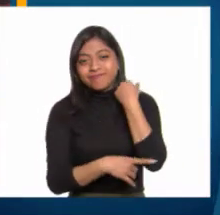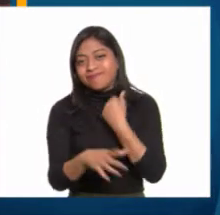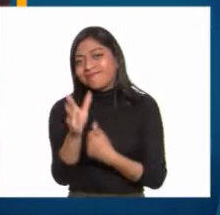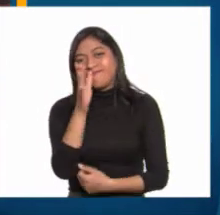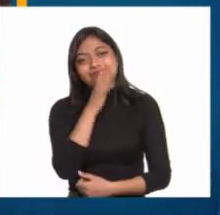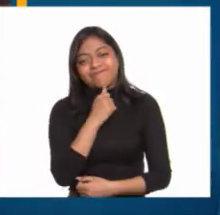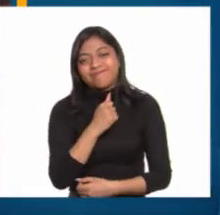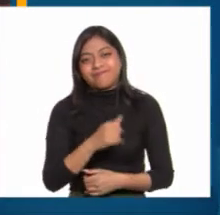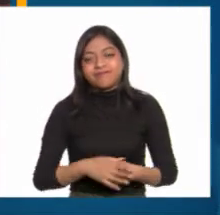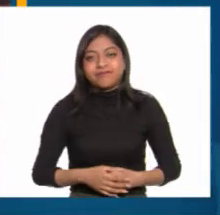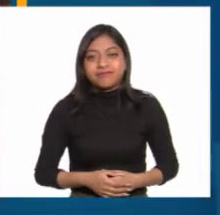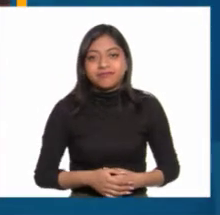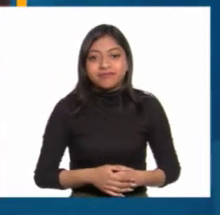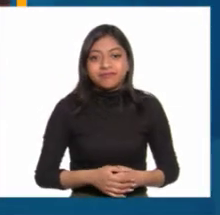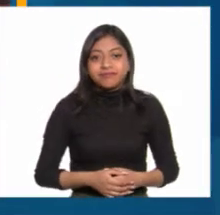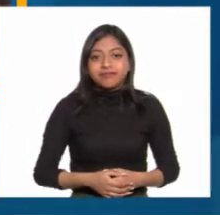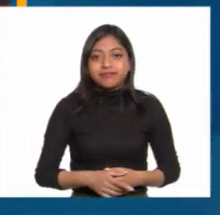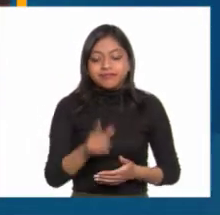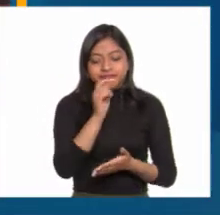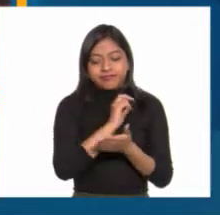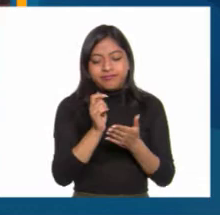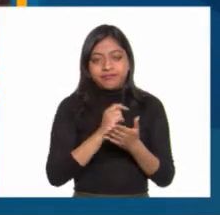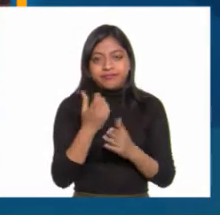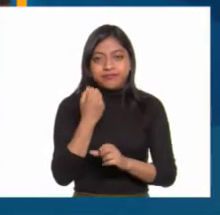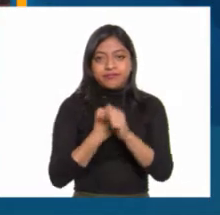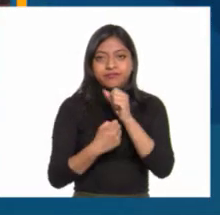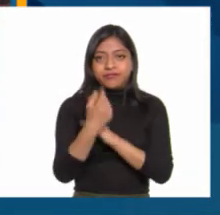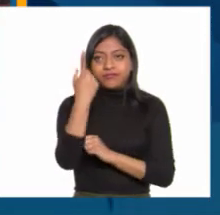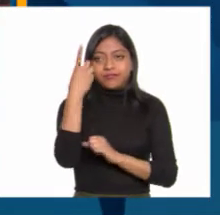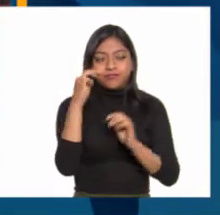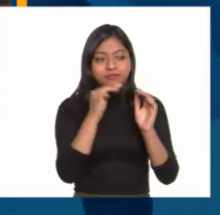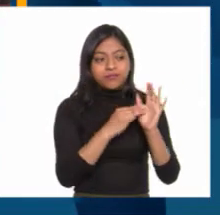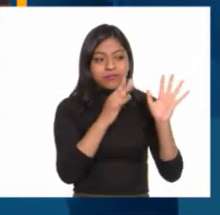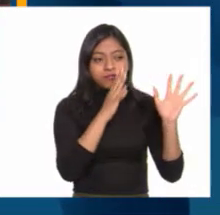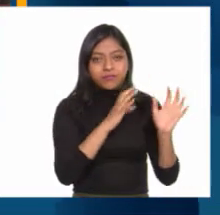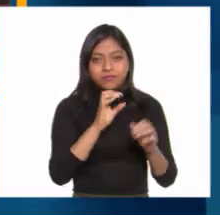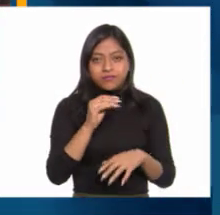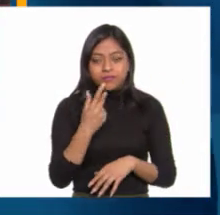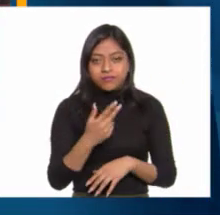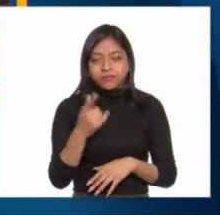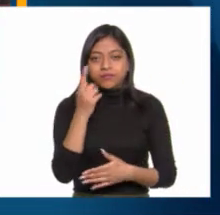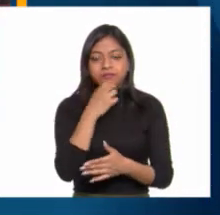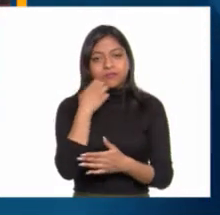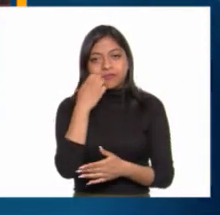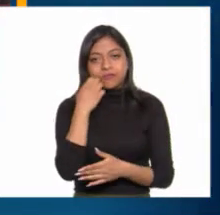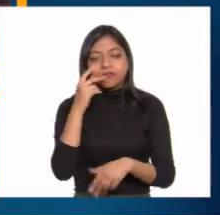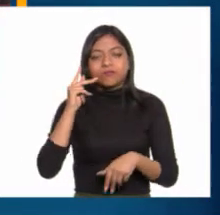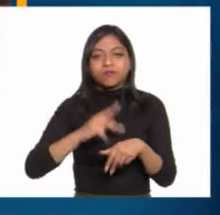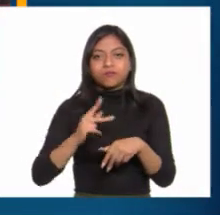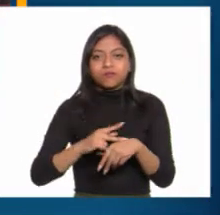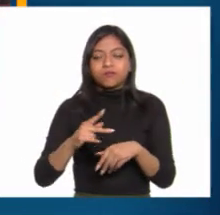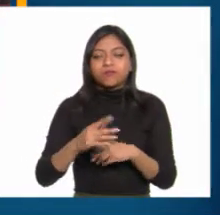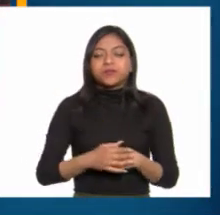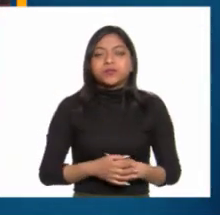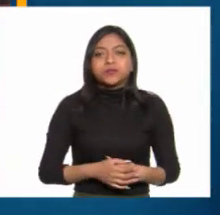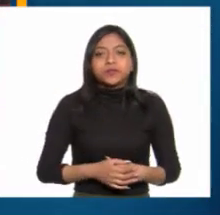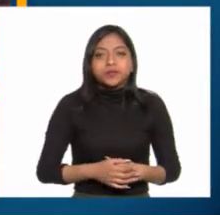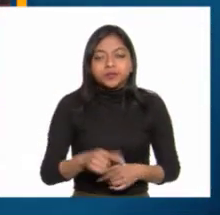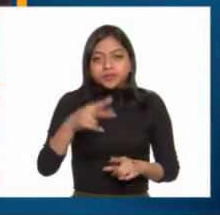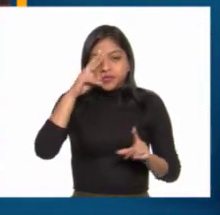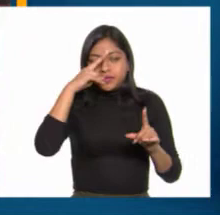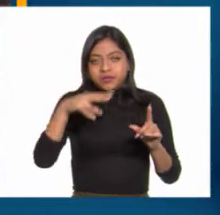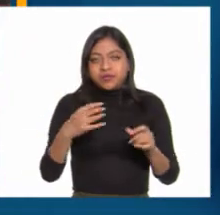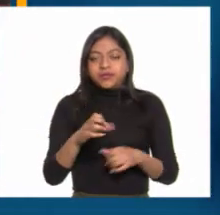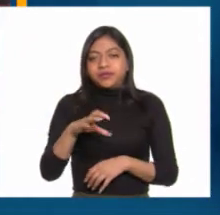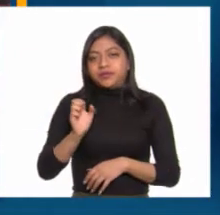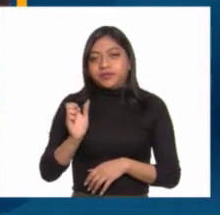Estos autores varios de 1998, Aprender a Mirar, imágenes para la escuela primaria, guía de actividades, México,